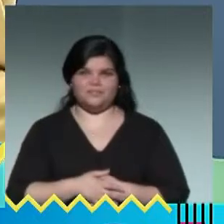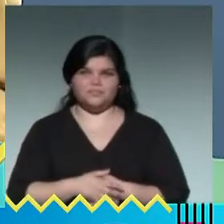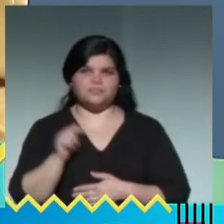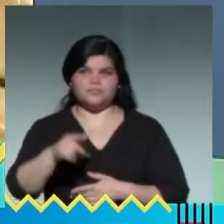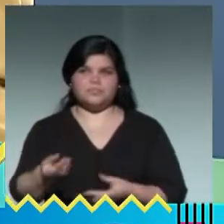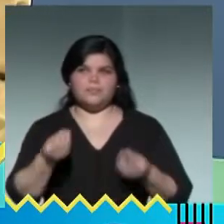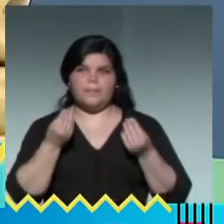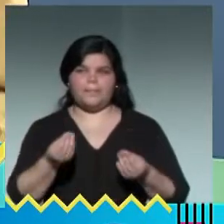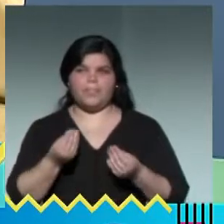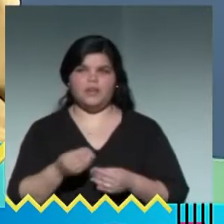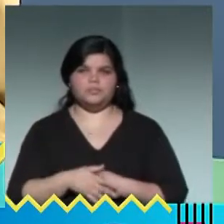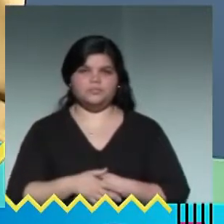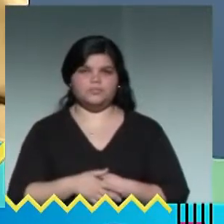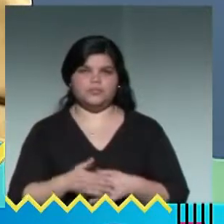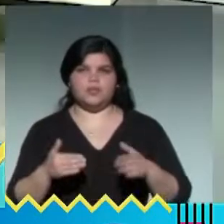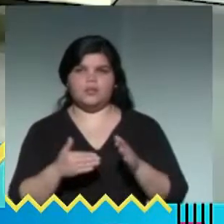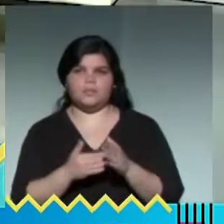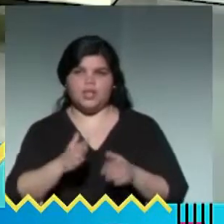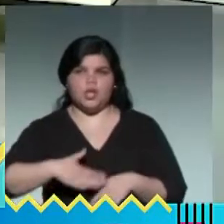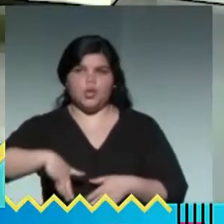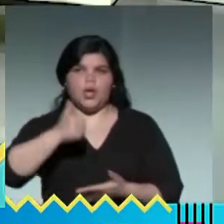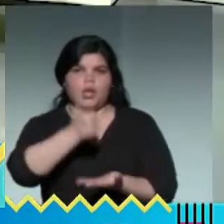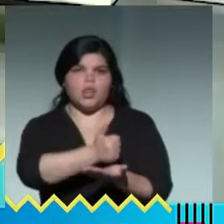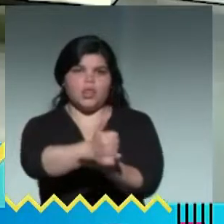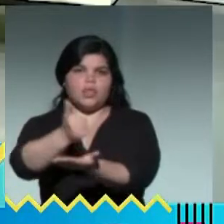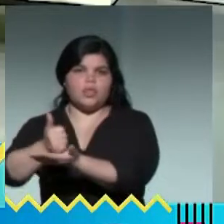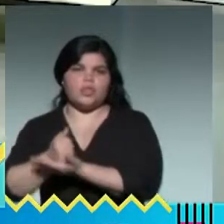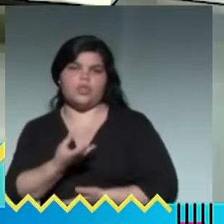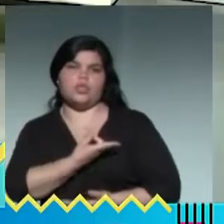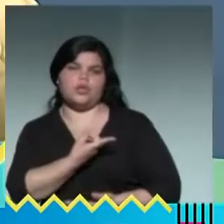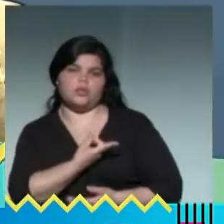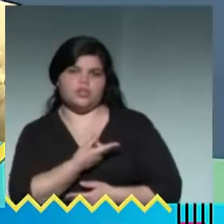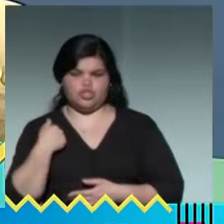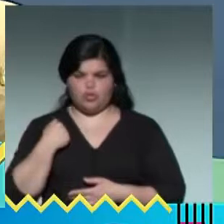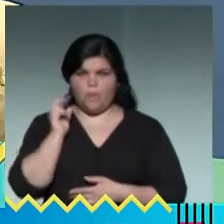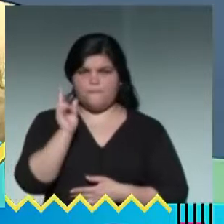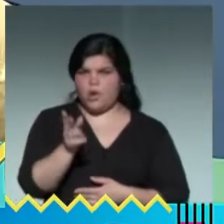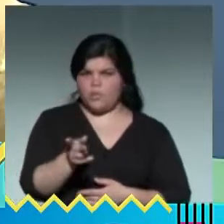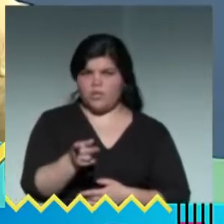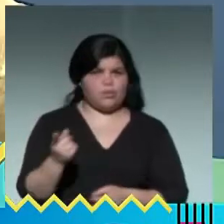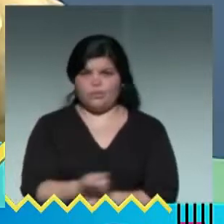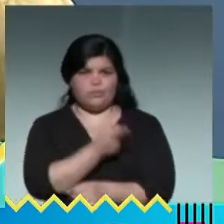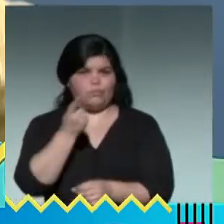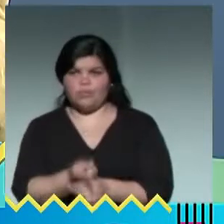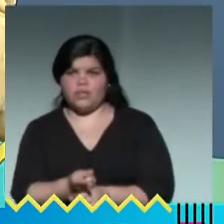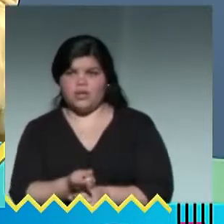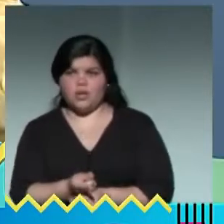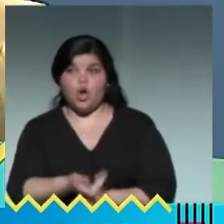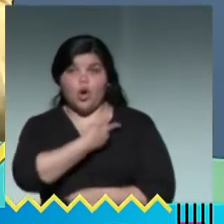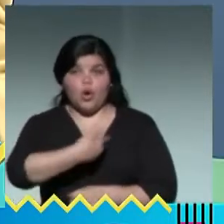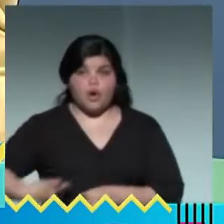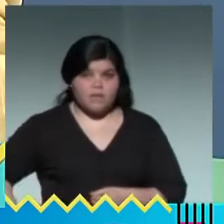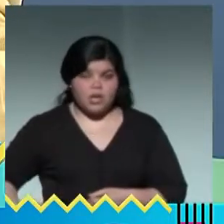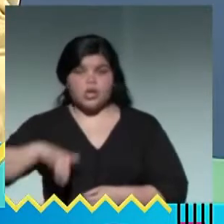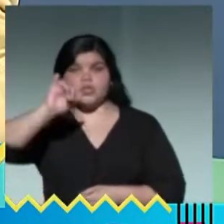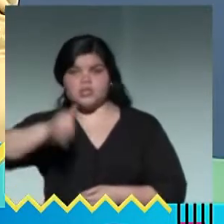través del sistema de parada. ¿Y qué voy a hacer yo? ¿Lo voy a prohibir? ¿Hasta dónde llego yo con la capacidad? El Estado tiene capacidades de